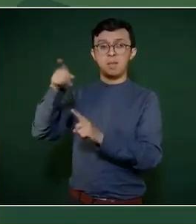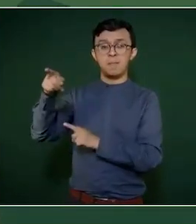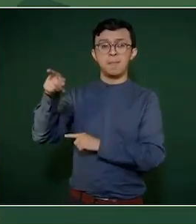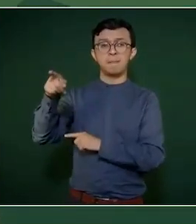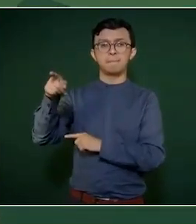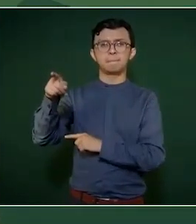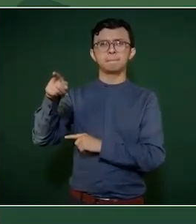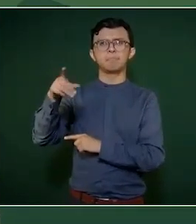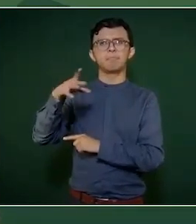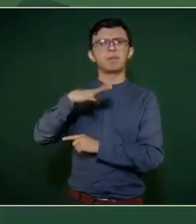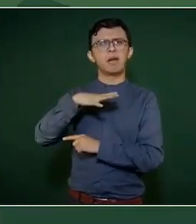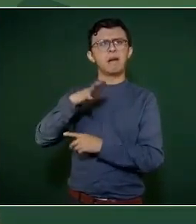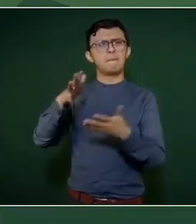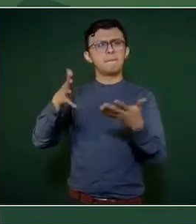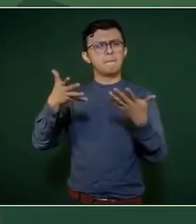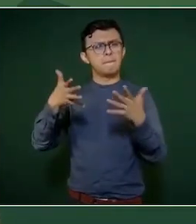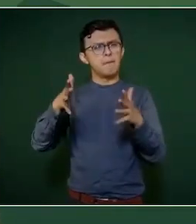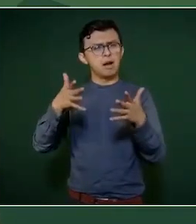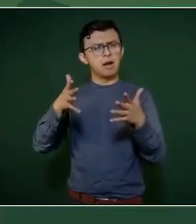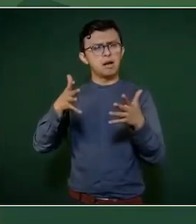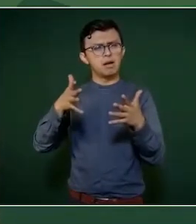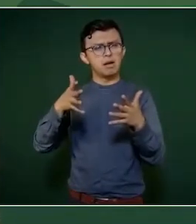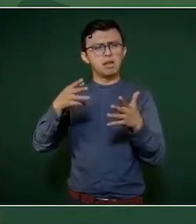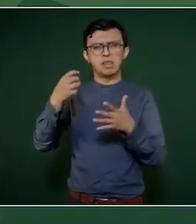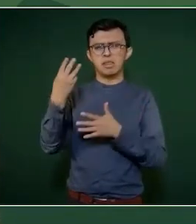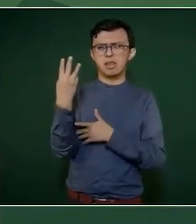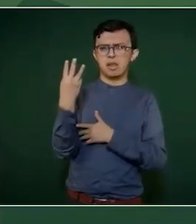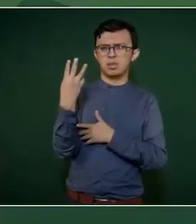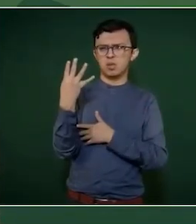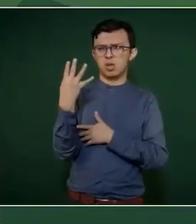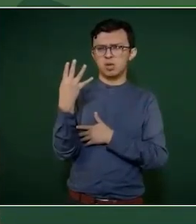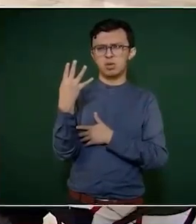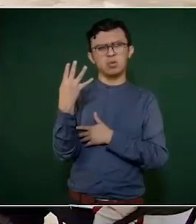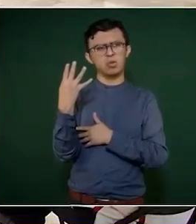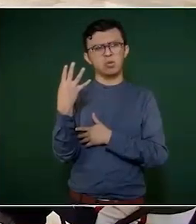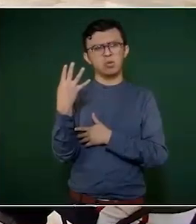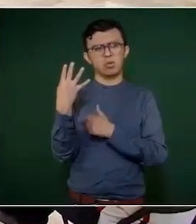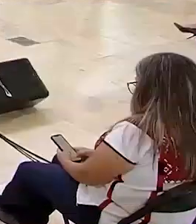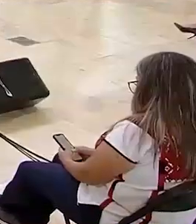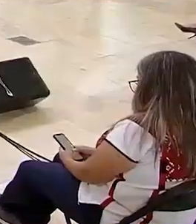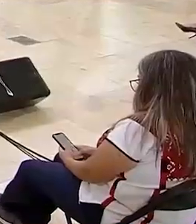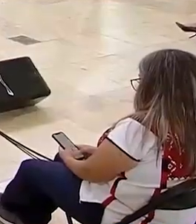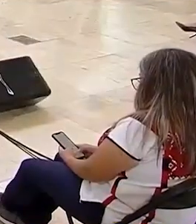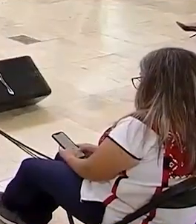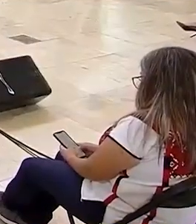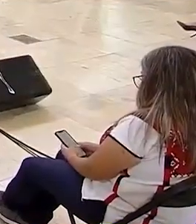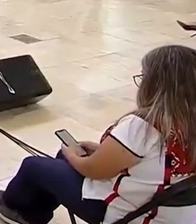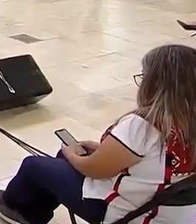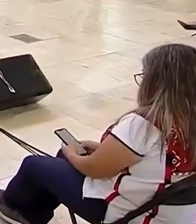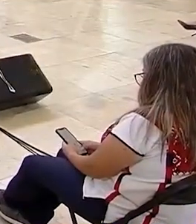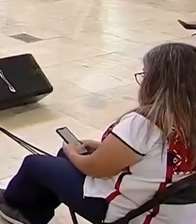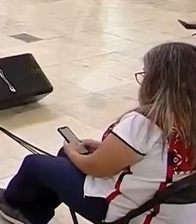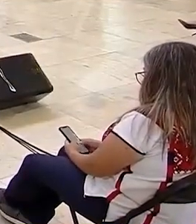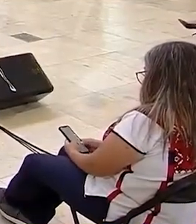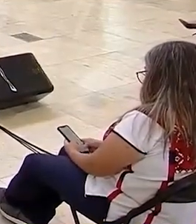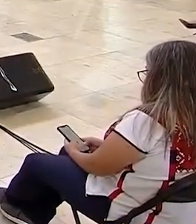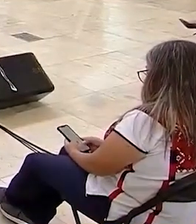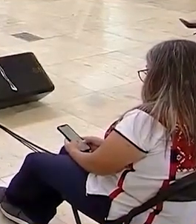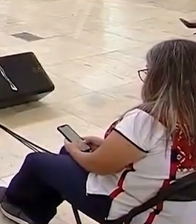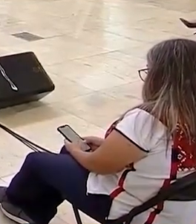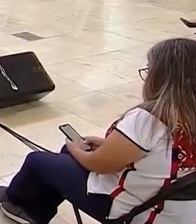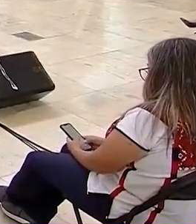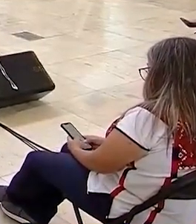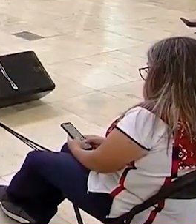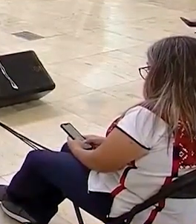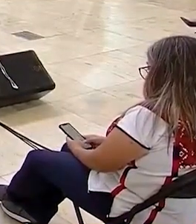y lleva como tres o cuatro, ¿no? Tres, y en